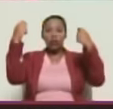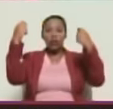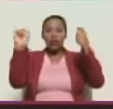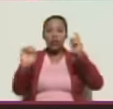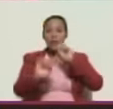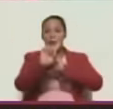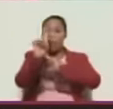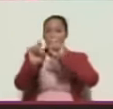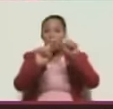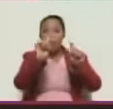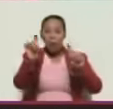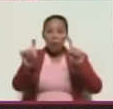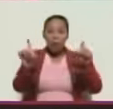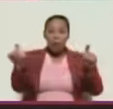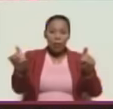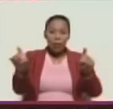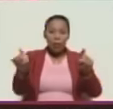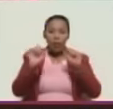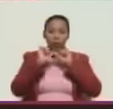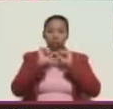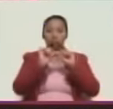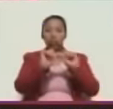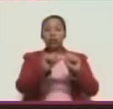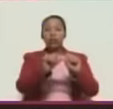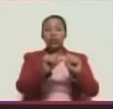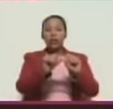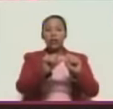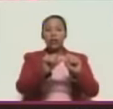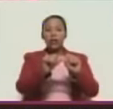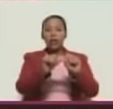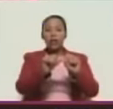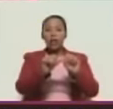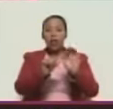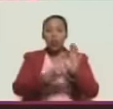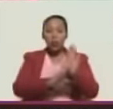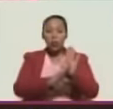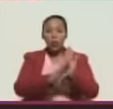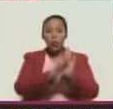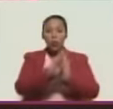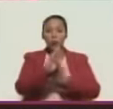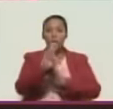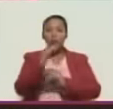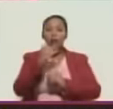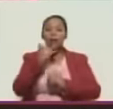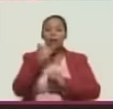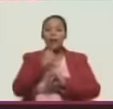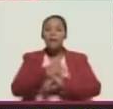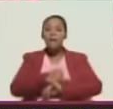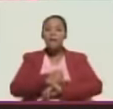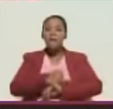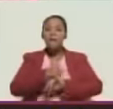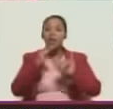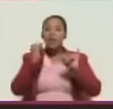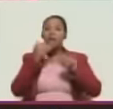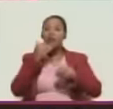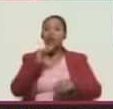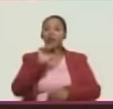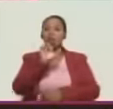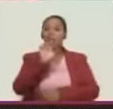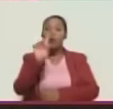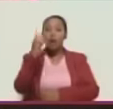consultivo continúa en pleno desarrollo y culminará Dios mediante el próximo